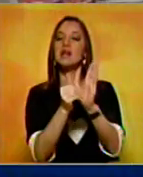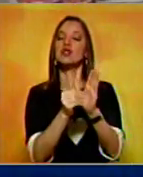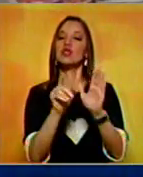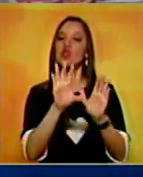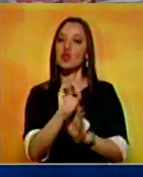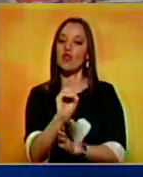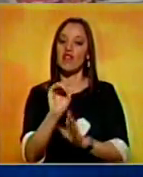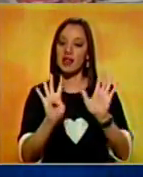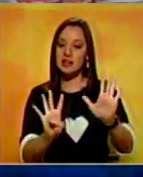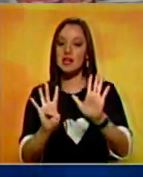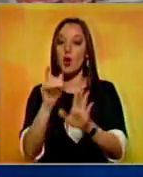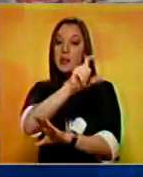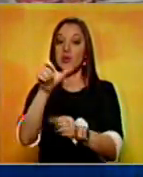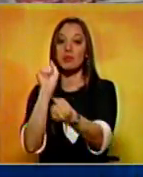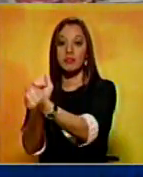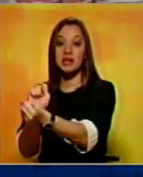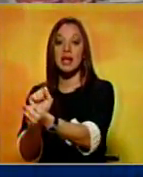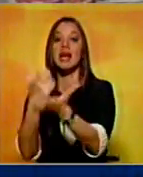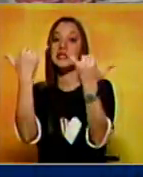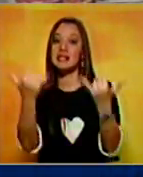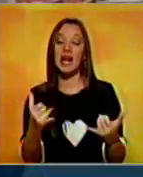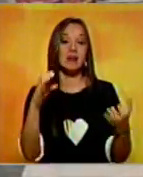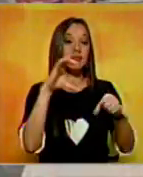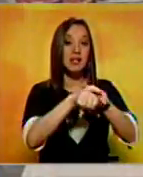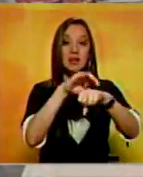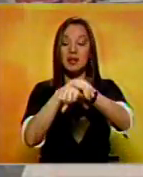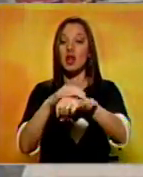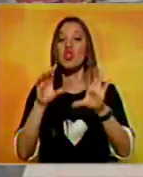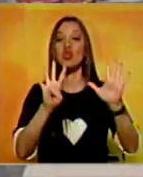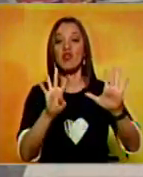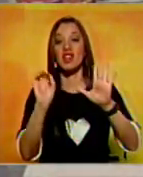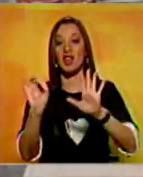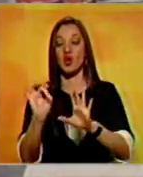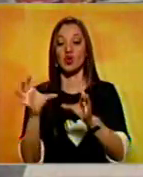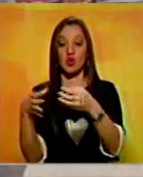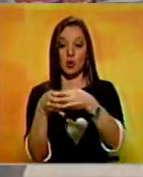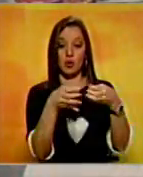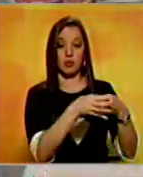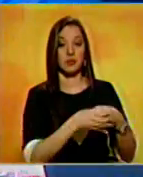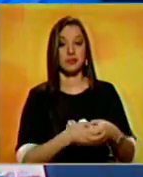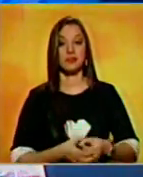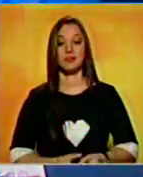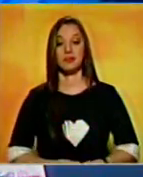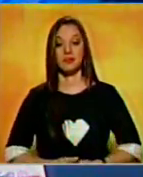delito y se han desarticulado ya 98 bandas. En Táchira, Javier Faría, Noticiero Venevisión.